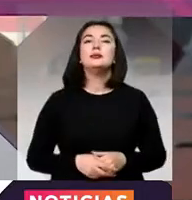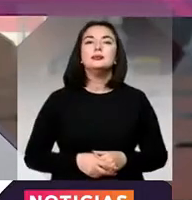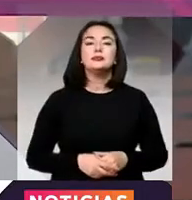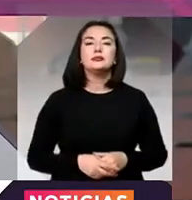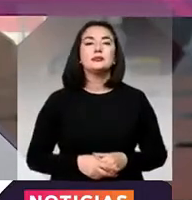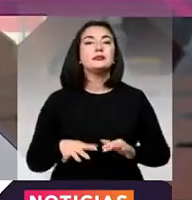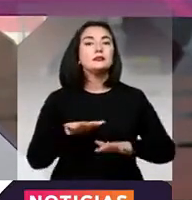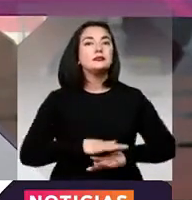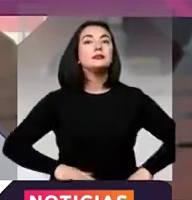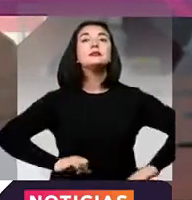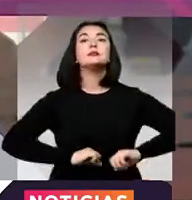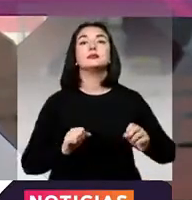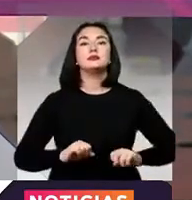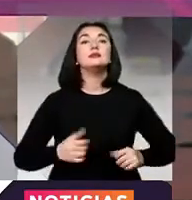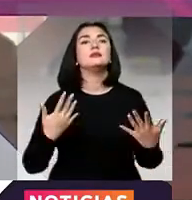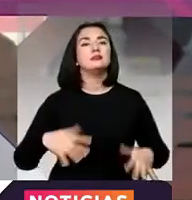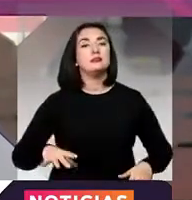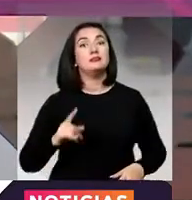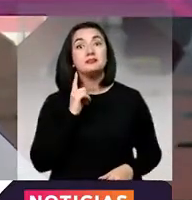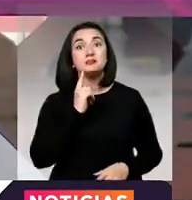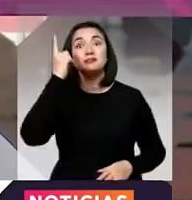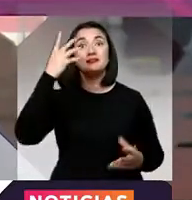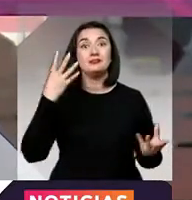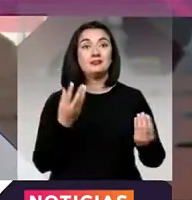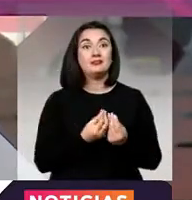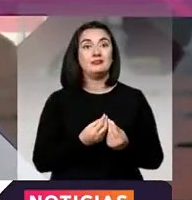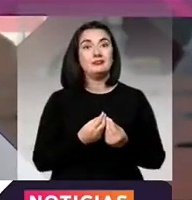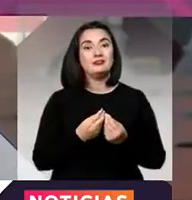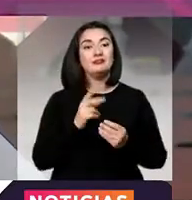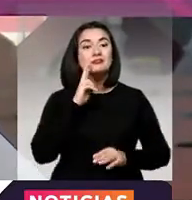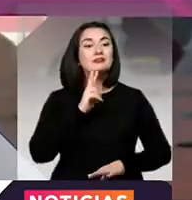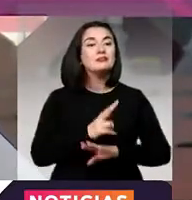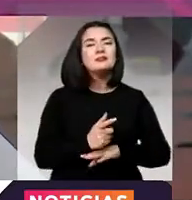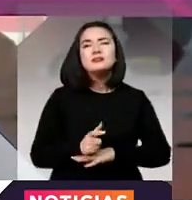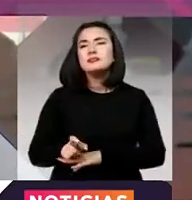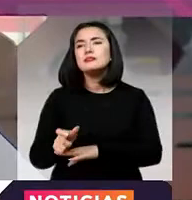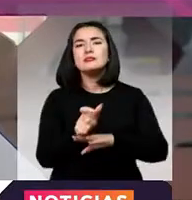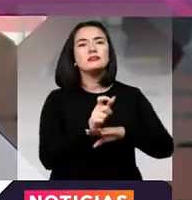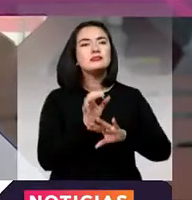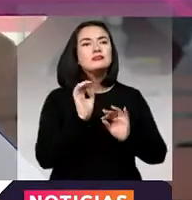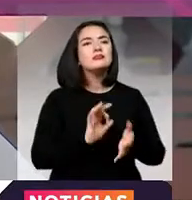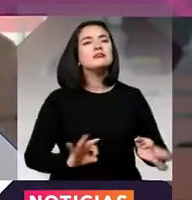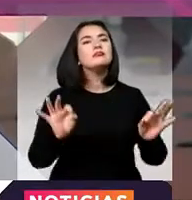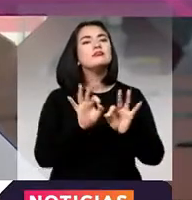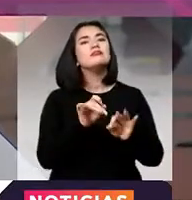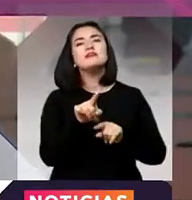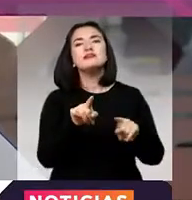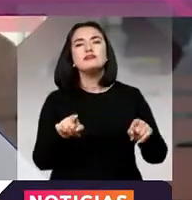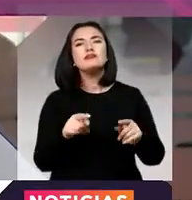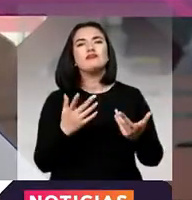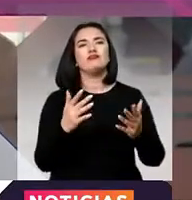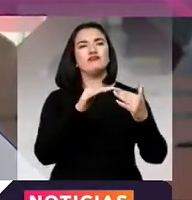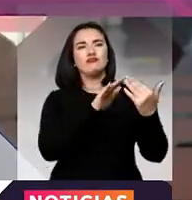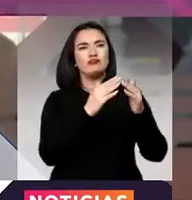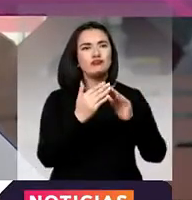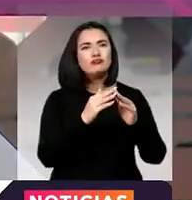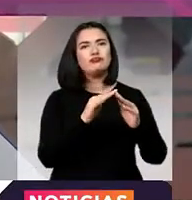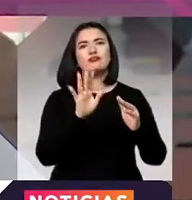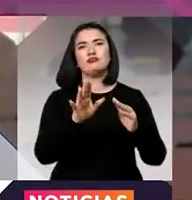Bogotá ya cuenta con su primera curaduría pública social que reconocerá y autorizará obras en viviendas de interés